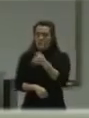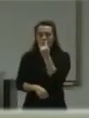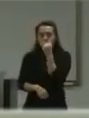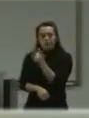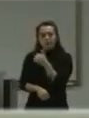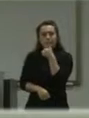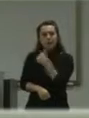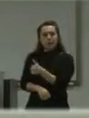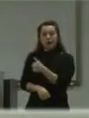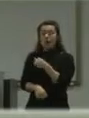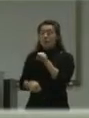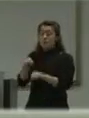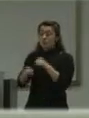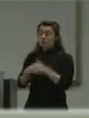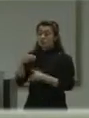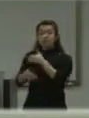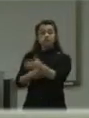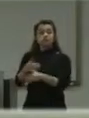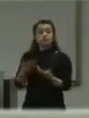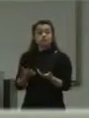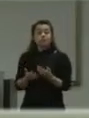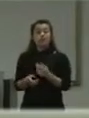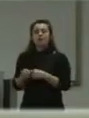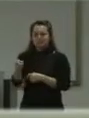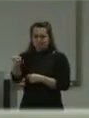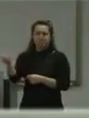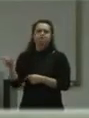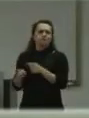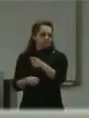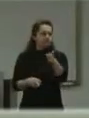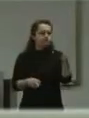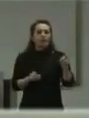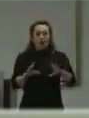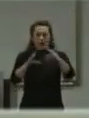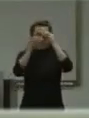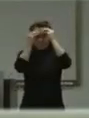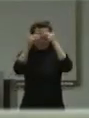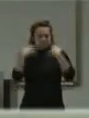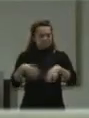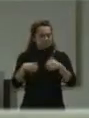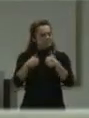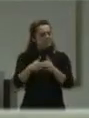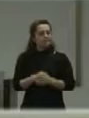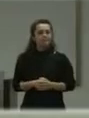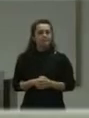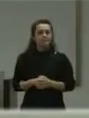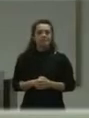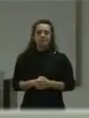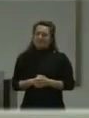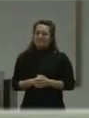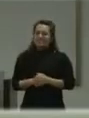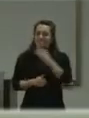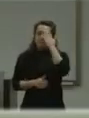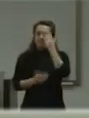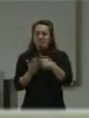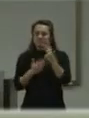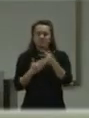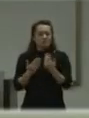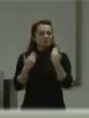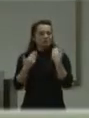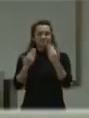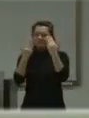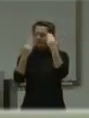las posibilidades que tenían y tienen muchos otros de aprender creo que el proyecto también lo más valioso